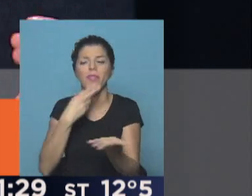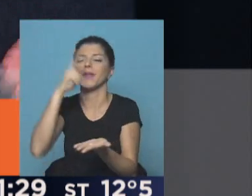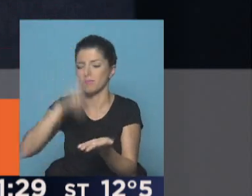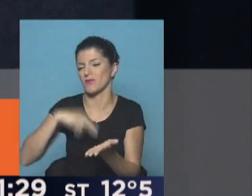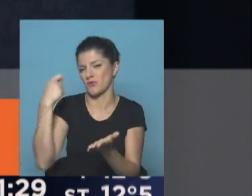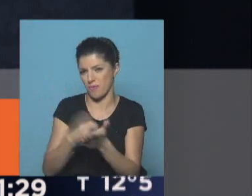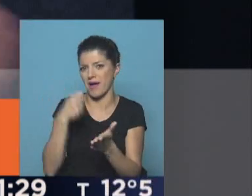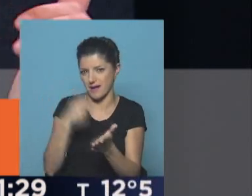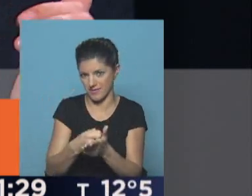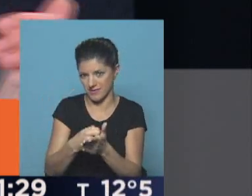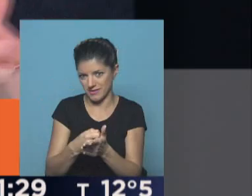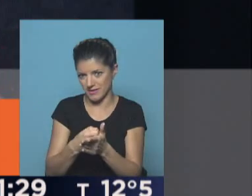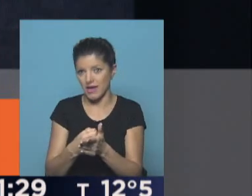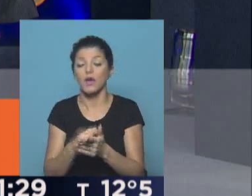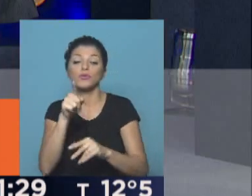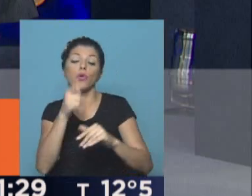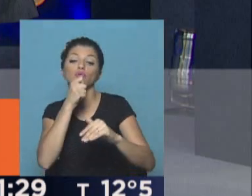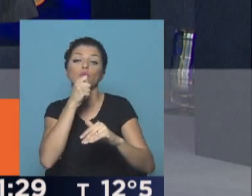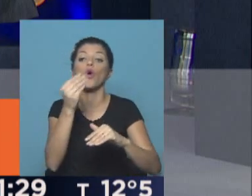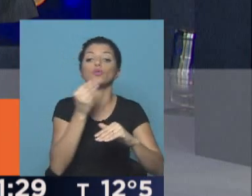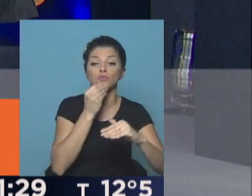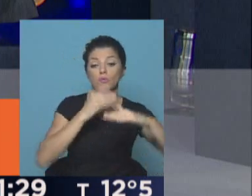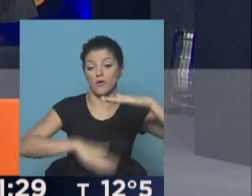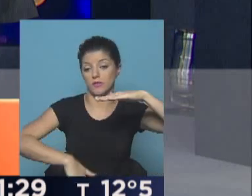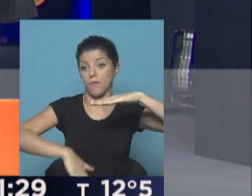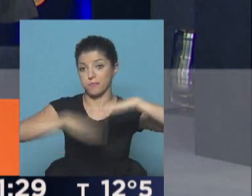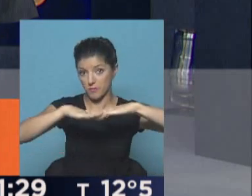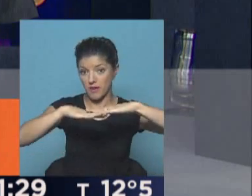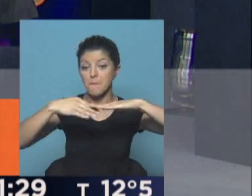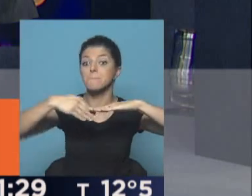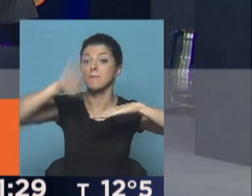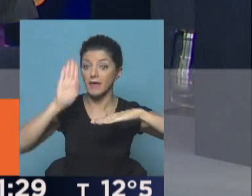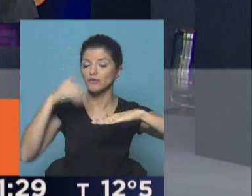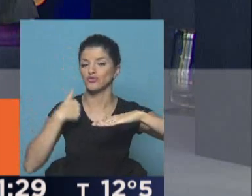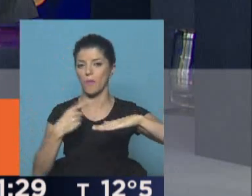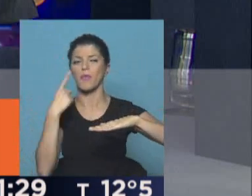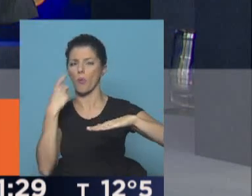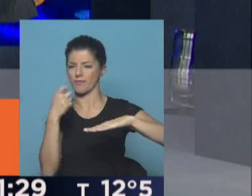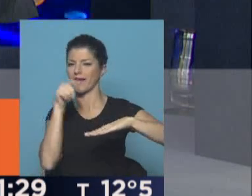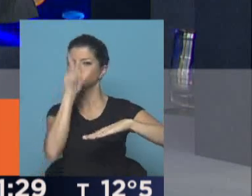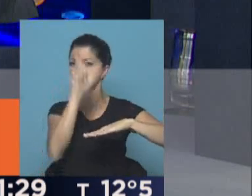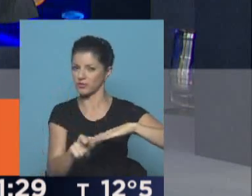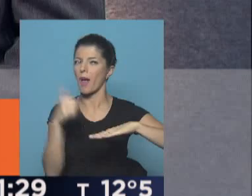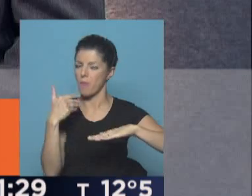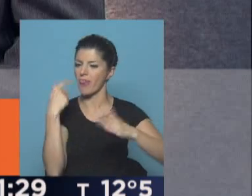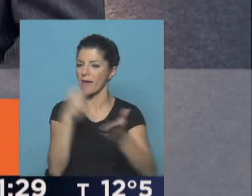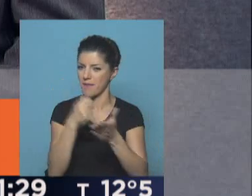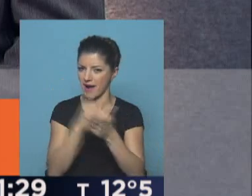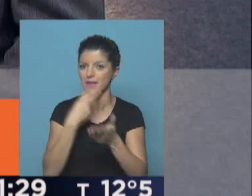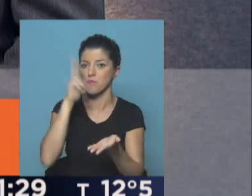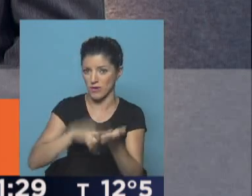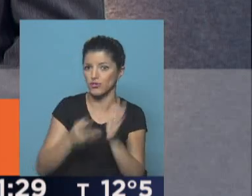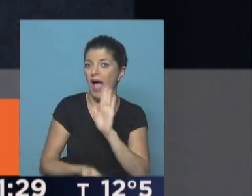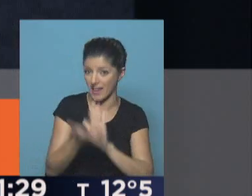tan complicado después determinado consumo de gas y del término consumo de electricidad puedo terminar inferir que esa persona tiene capacidad contributiva nosotros lo hicimos